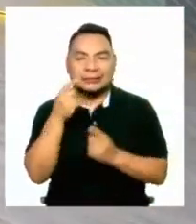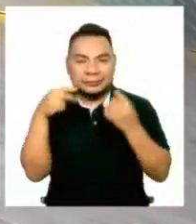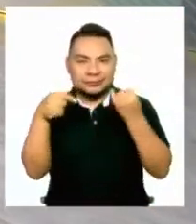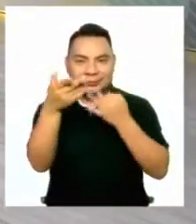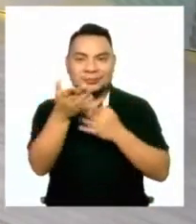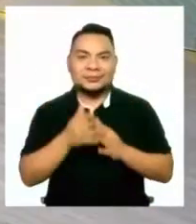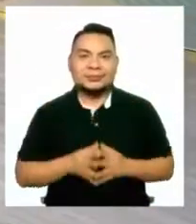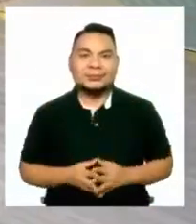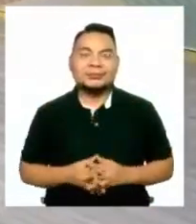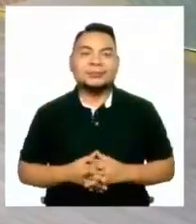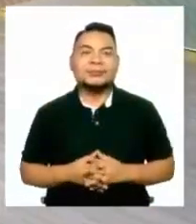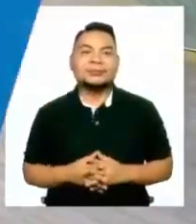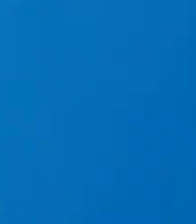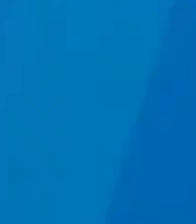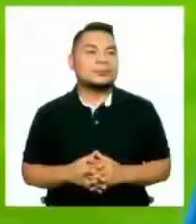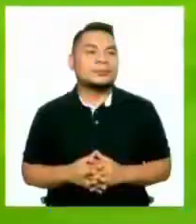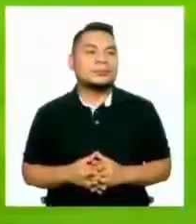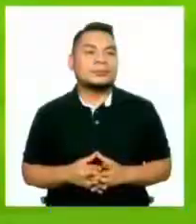titulares.